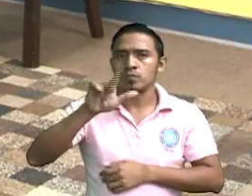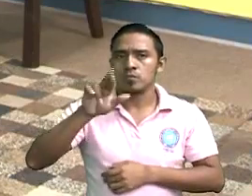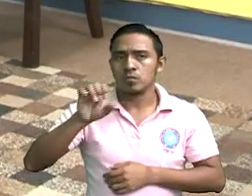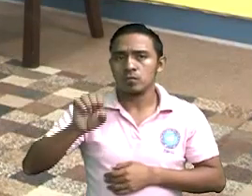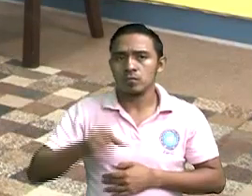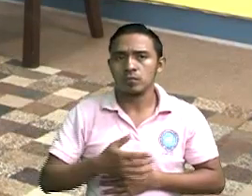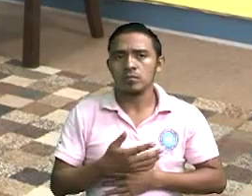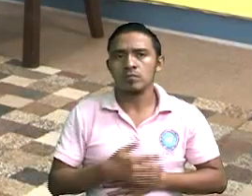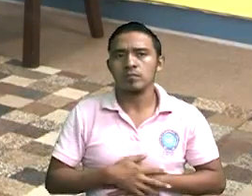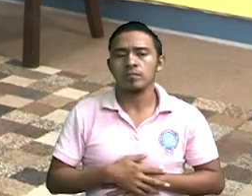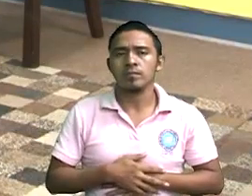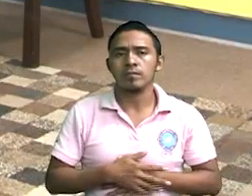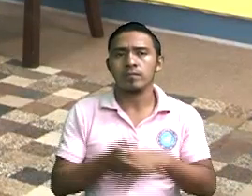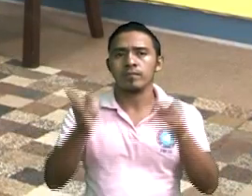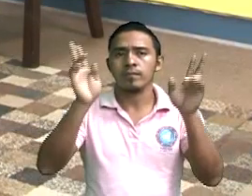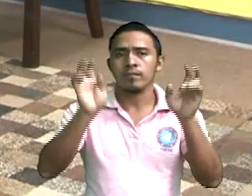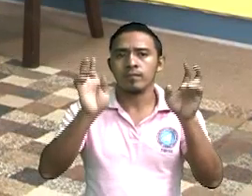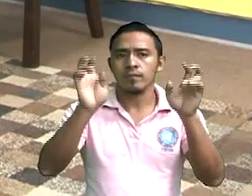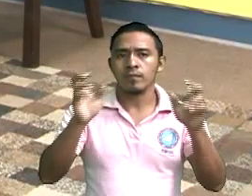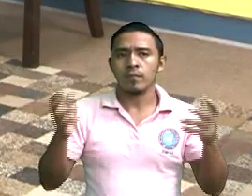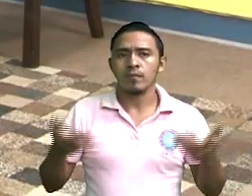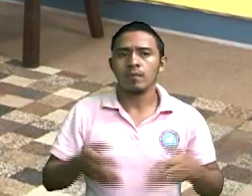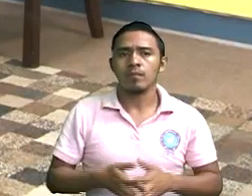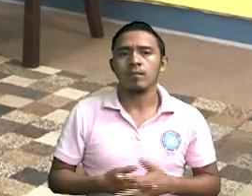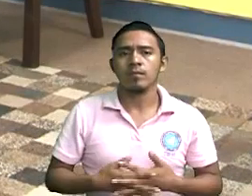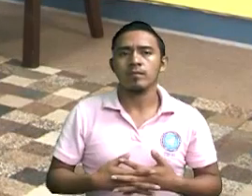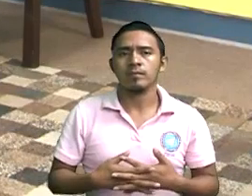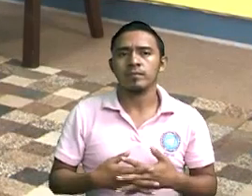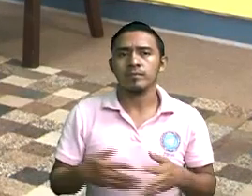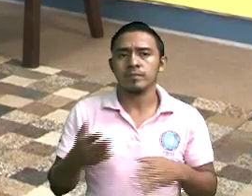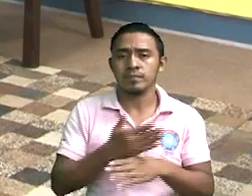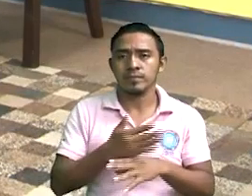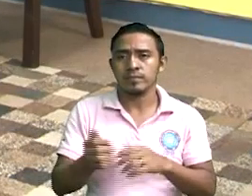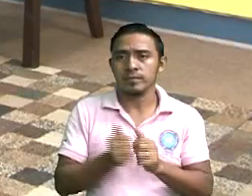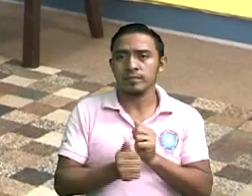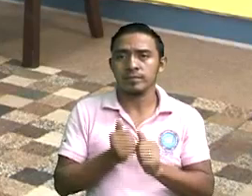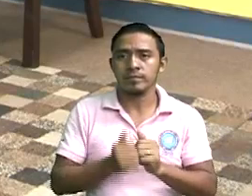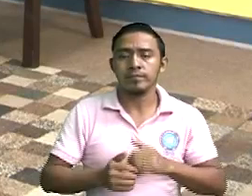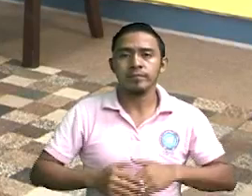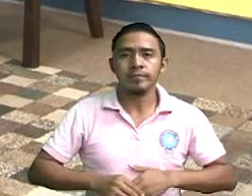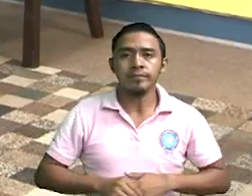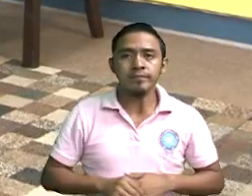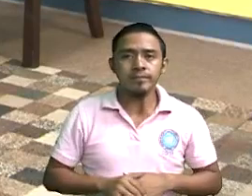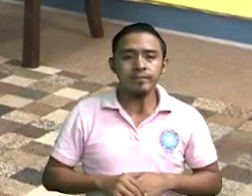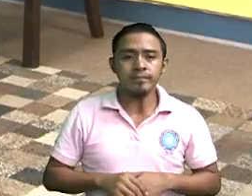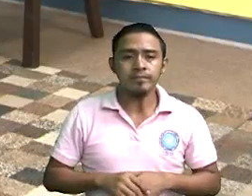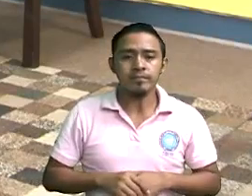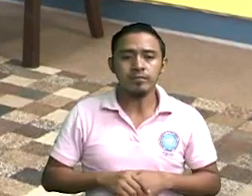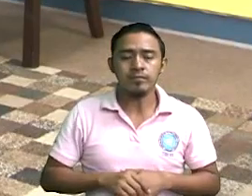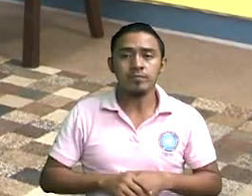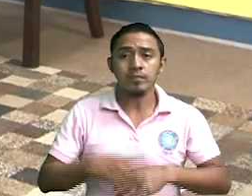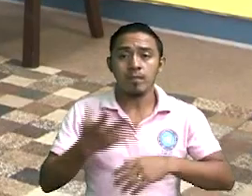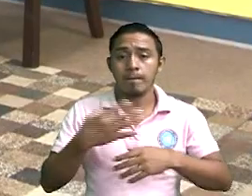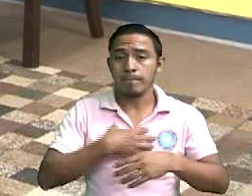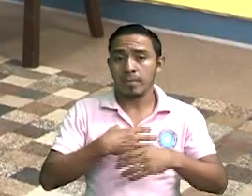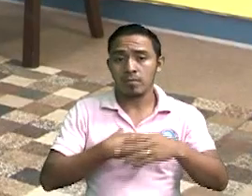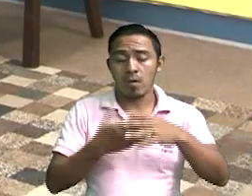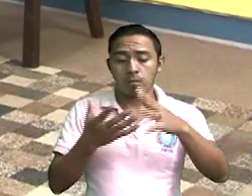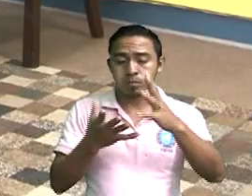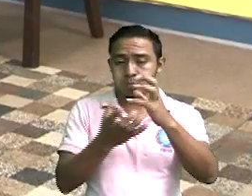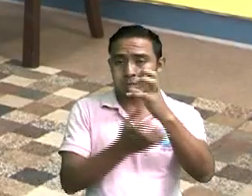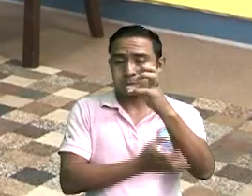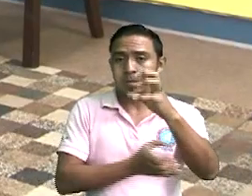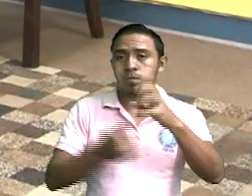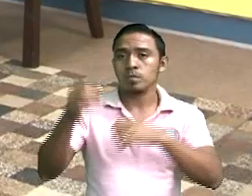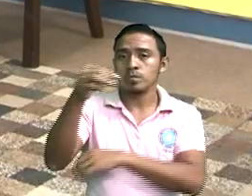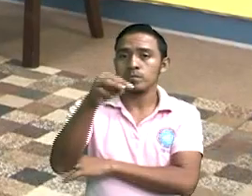también en el tema de las afectaciones? El músculo, cuando está enfermo,